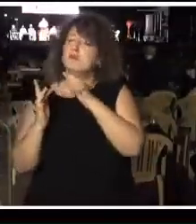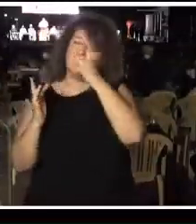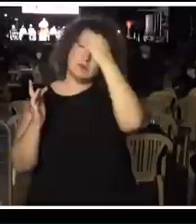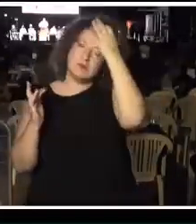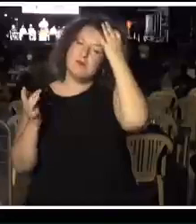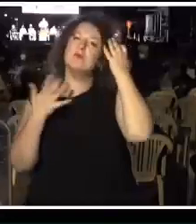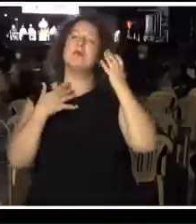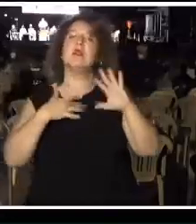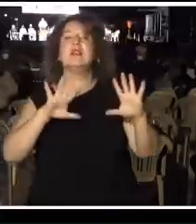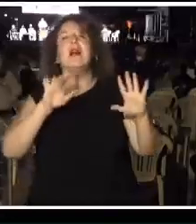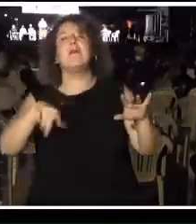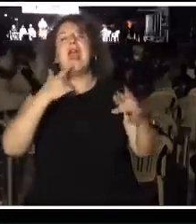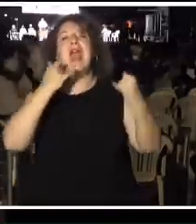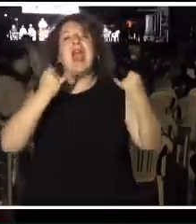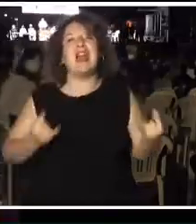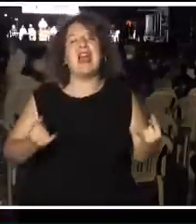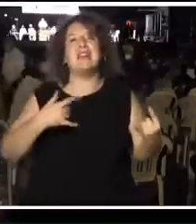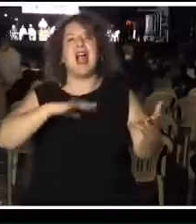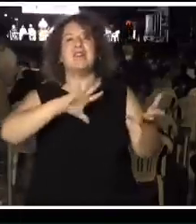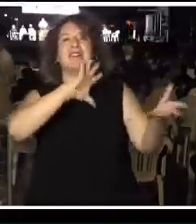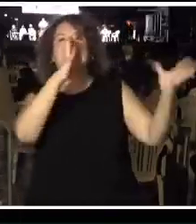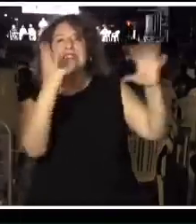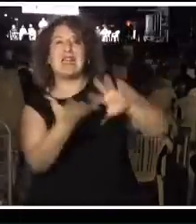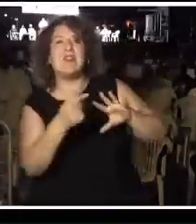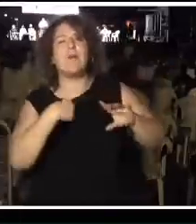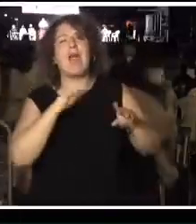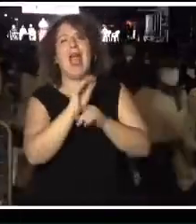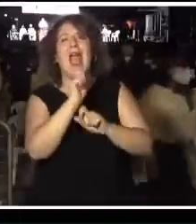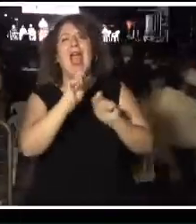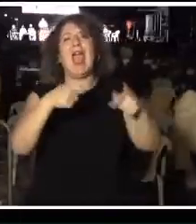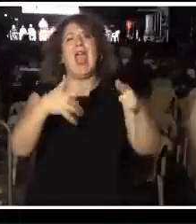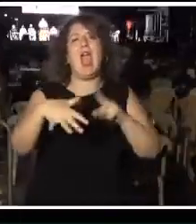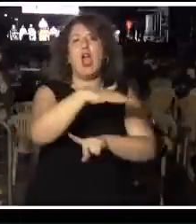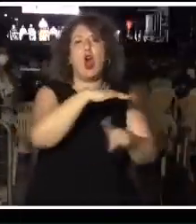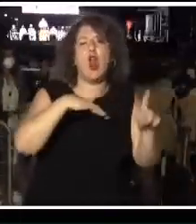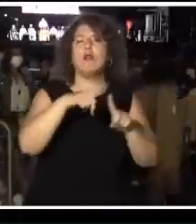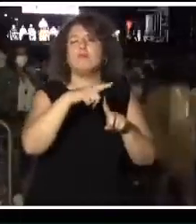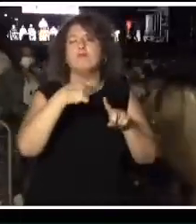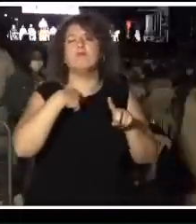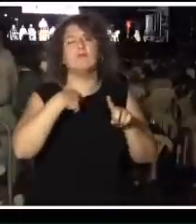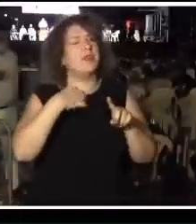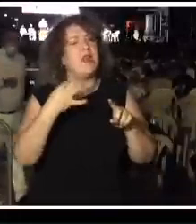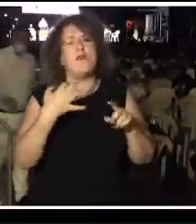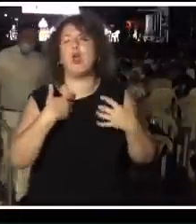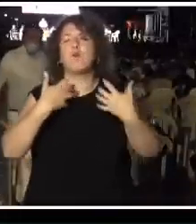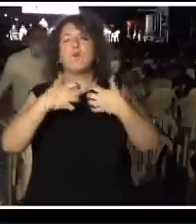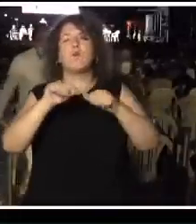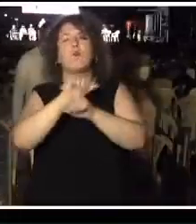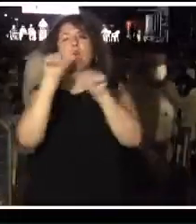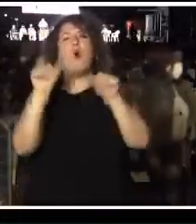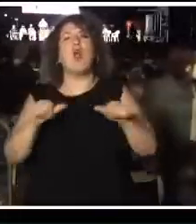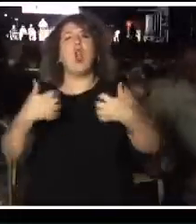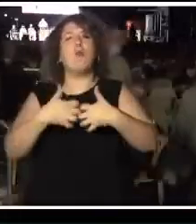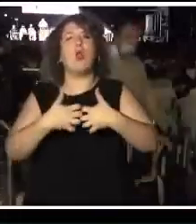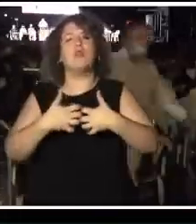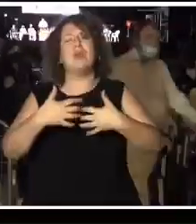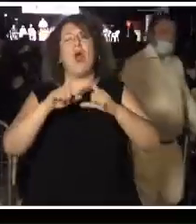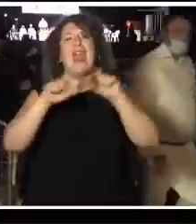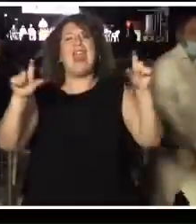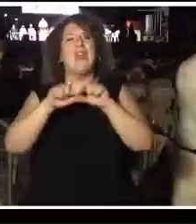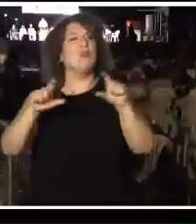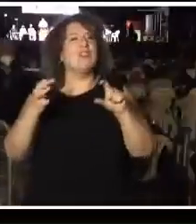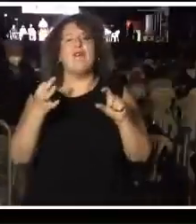transición ecológica y energética está unida a un nuevo modelo productivo industrial verde, eficiente y